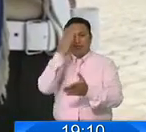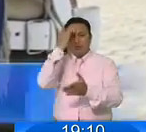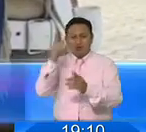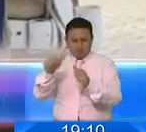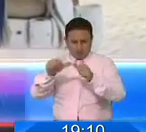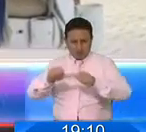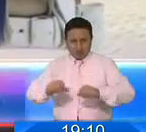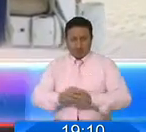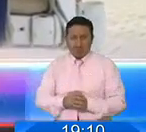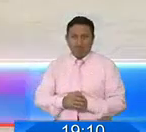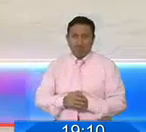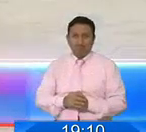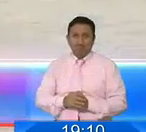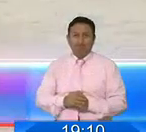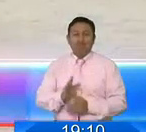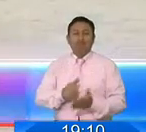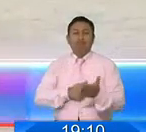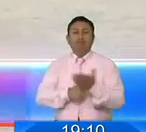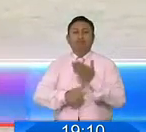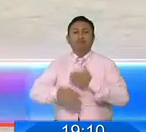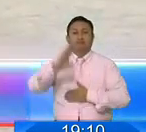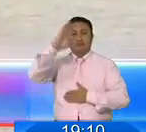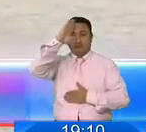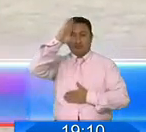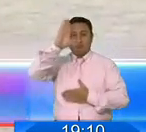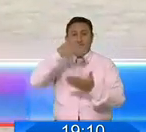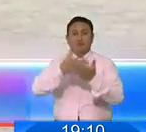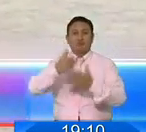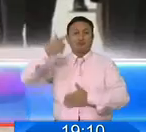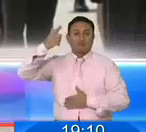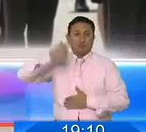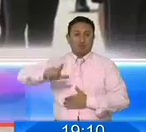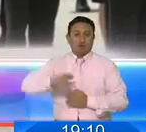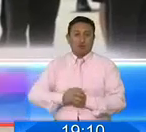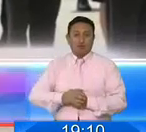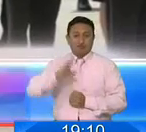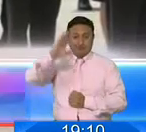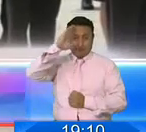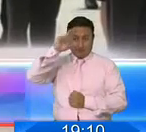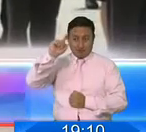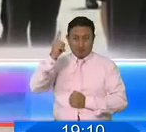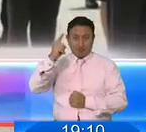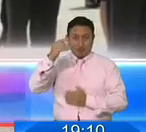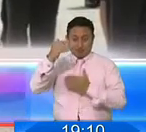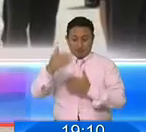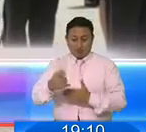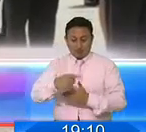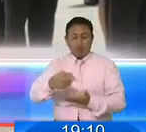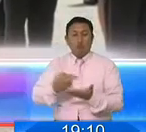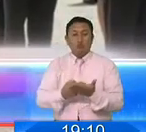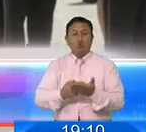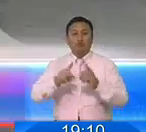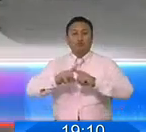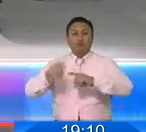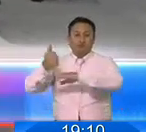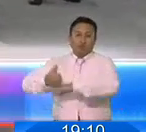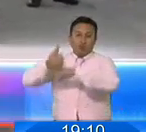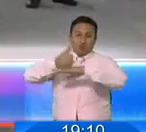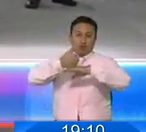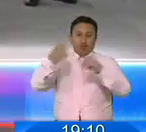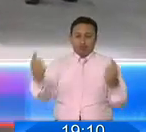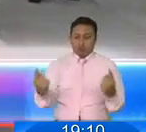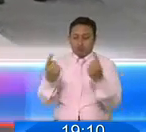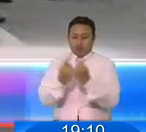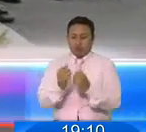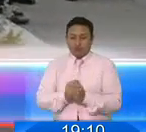la ministra del interior llegó a la ciudad de loja el comando de la policía fue su primera parada aquí se reunió con diferentes autoridades para